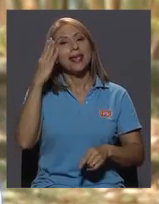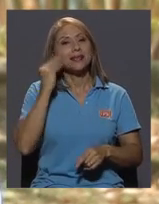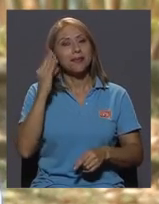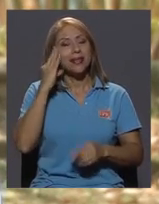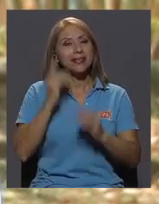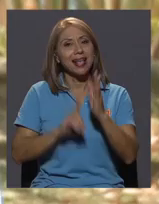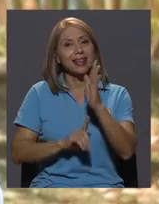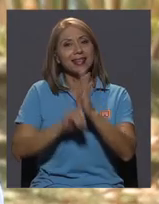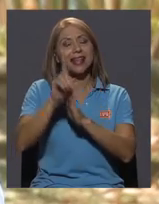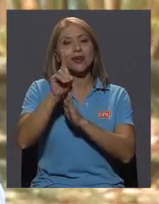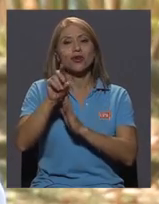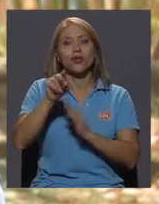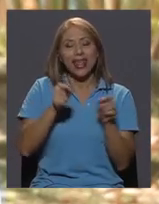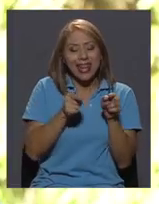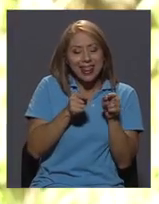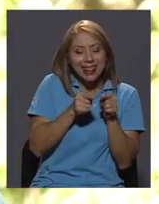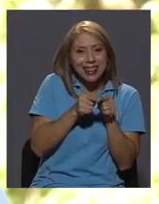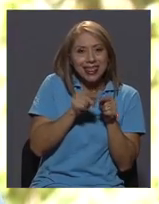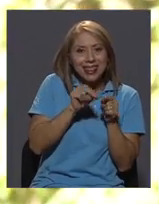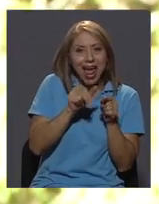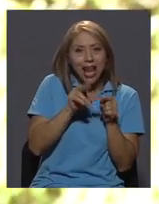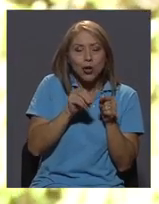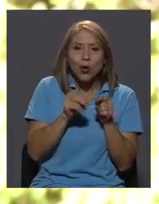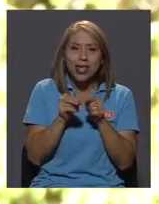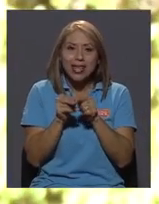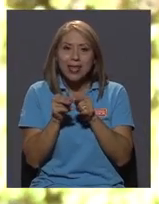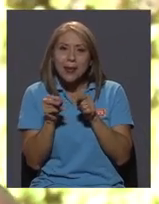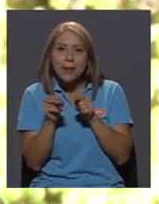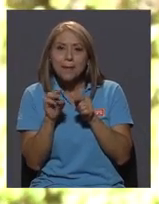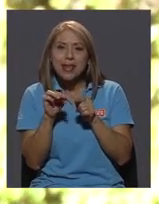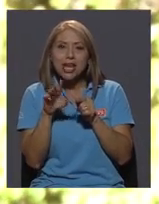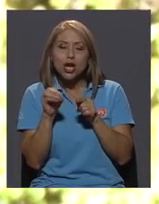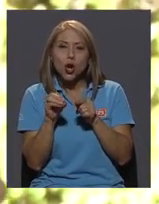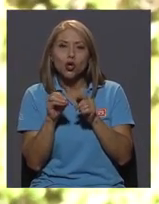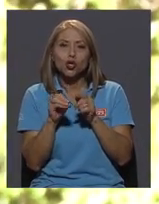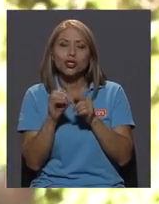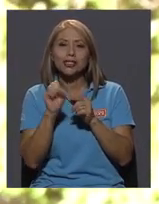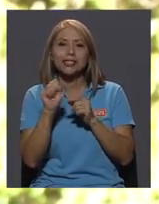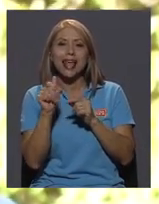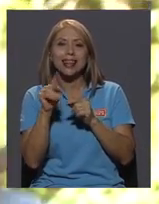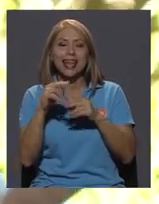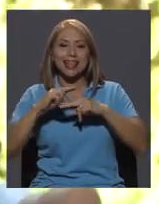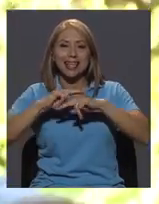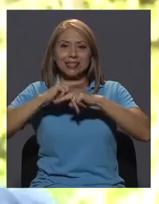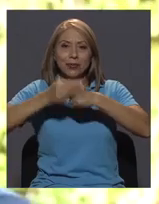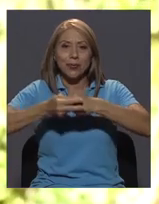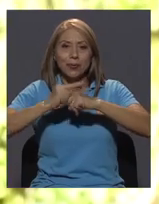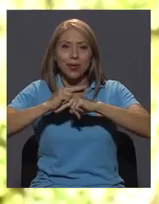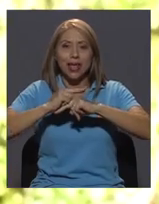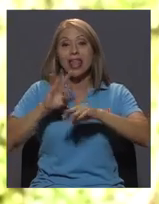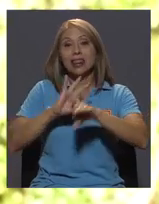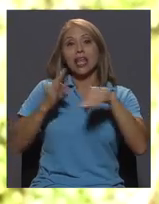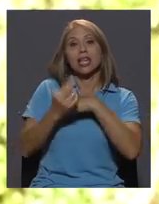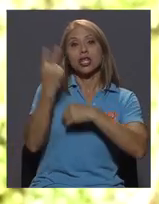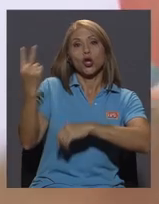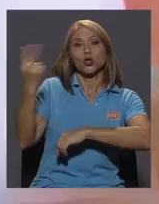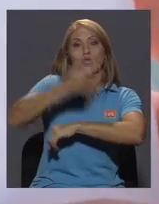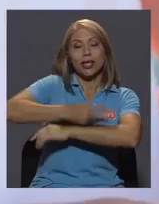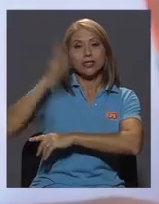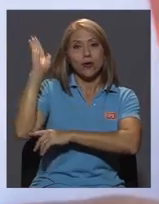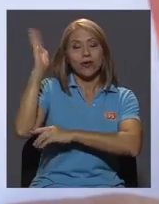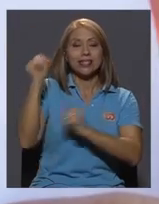experiencia sobre todo en el desarrollo de nano y microsatélites. El taller consiste en dos días de conferencias con 10